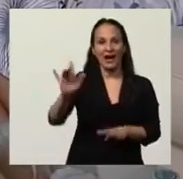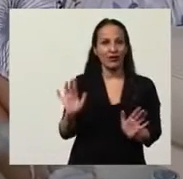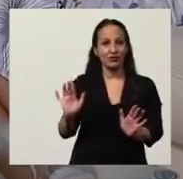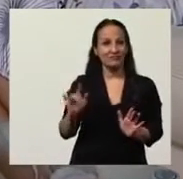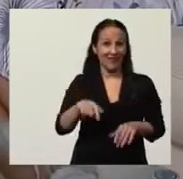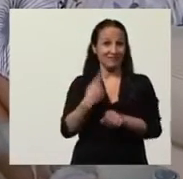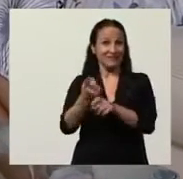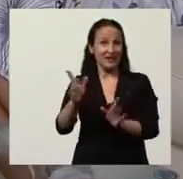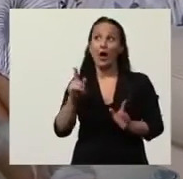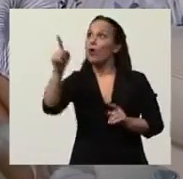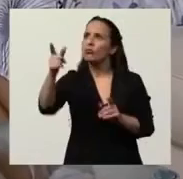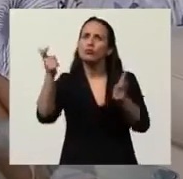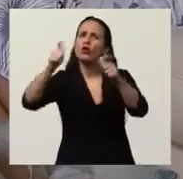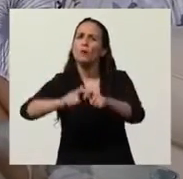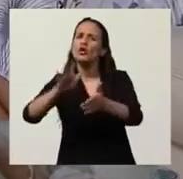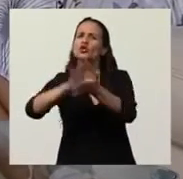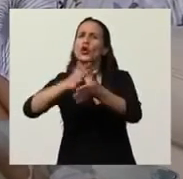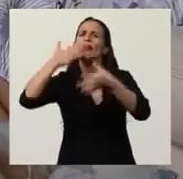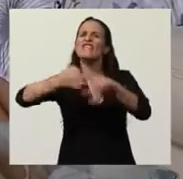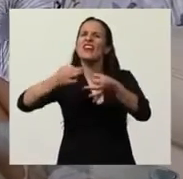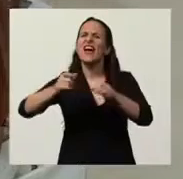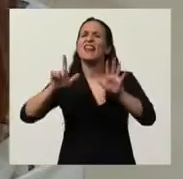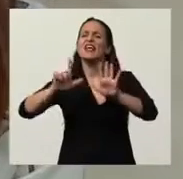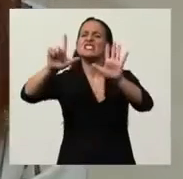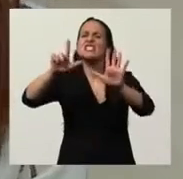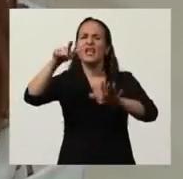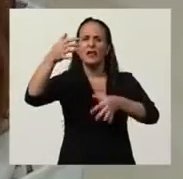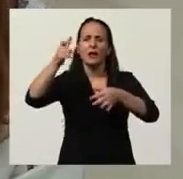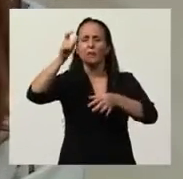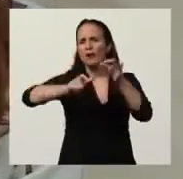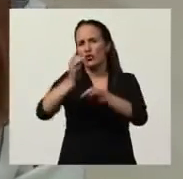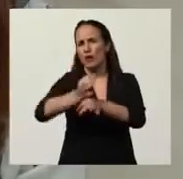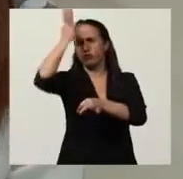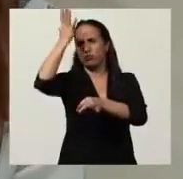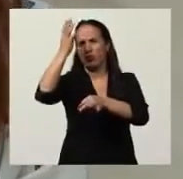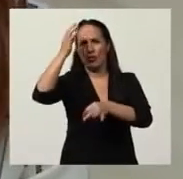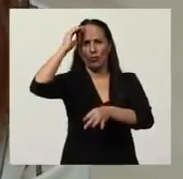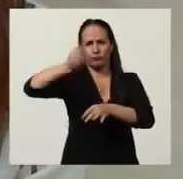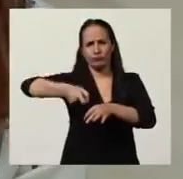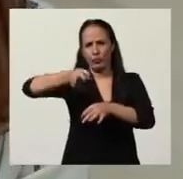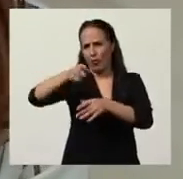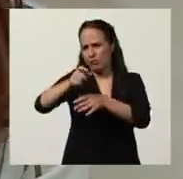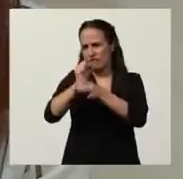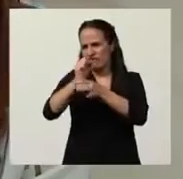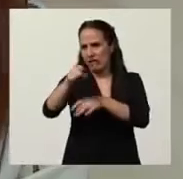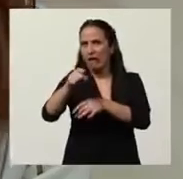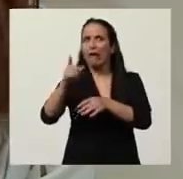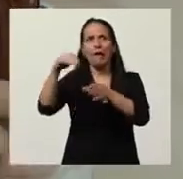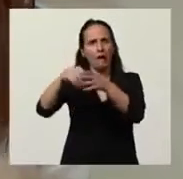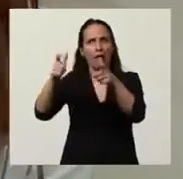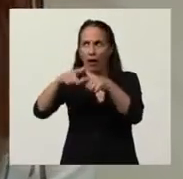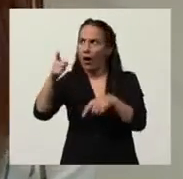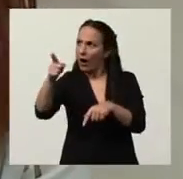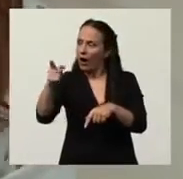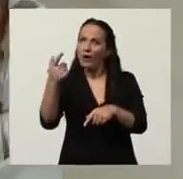comisión de la verdad integrada por siete juristas de renombre internacional que cumplan con la posibilidad de que el juez